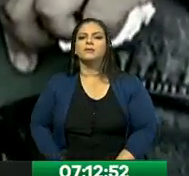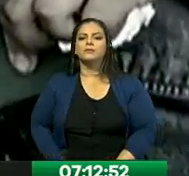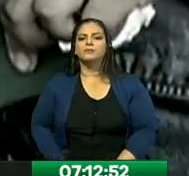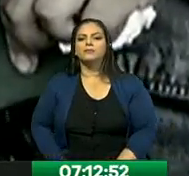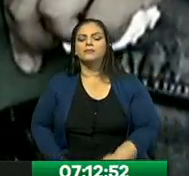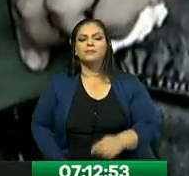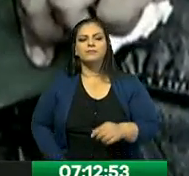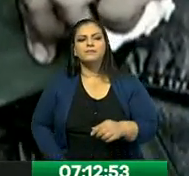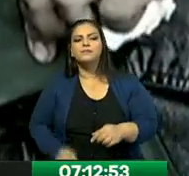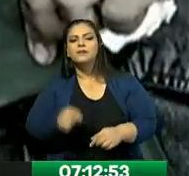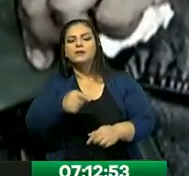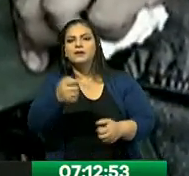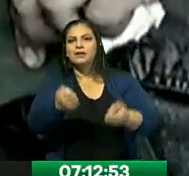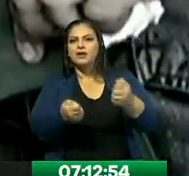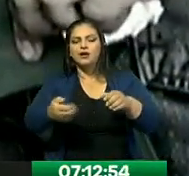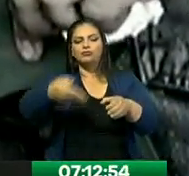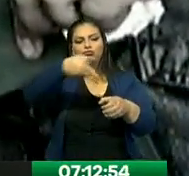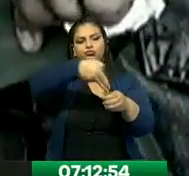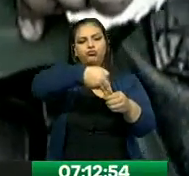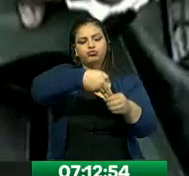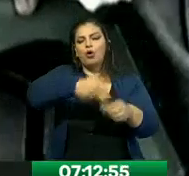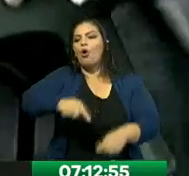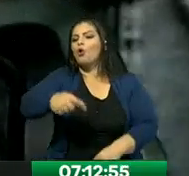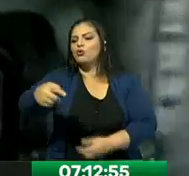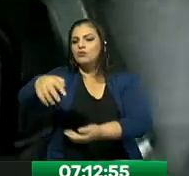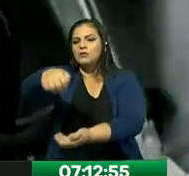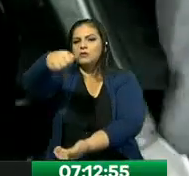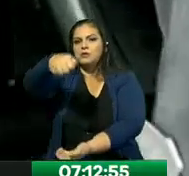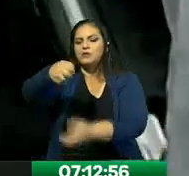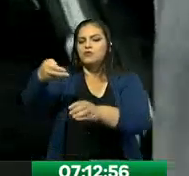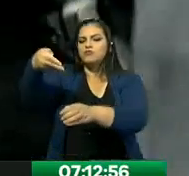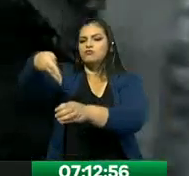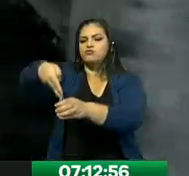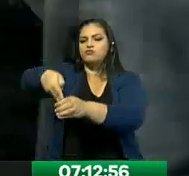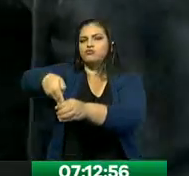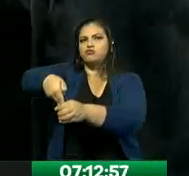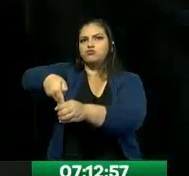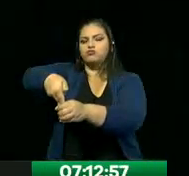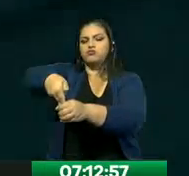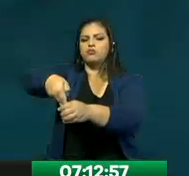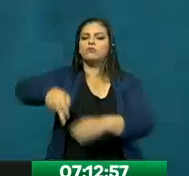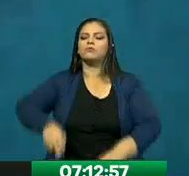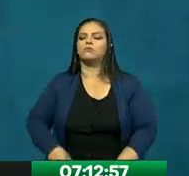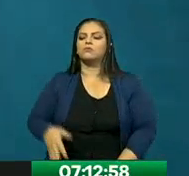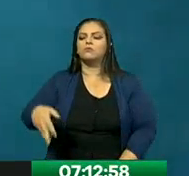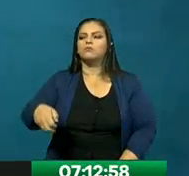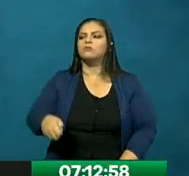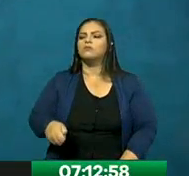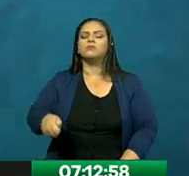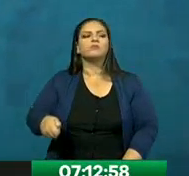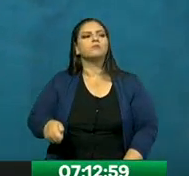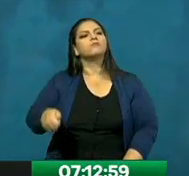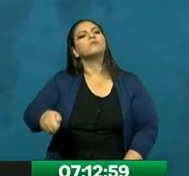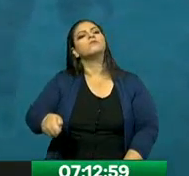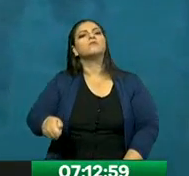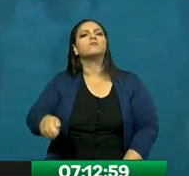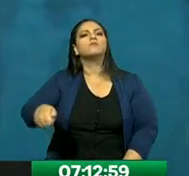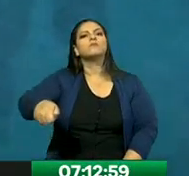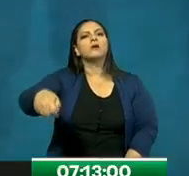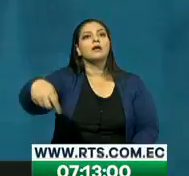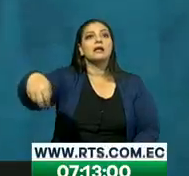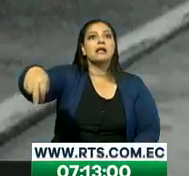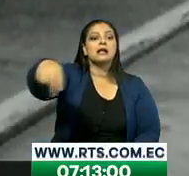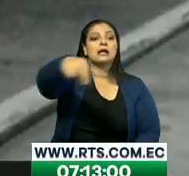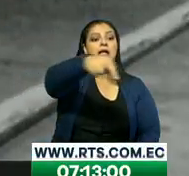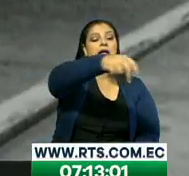coma él como ella está en el asiento de adelante se ve luego que él abraza de ellas a la esquiva y la vuelve a su apoyarla y no se ve más más que